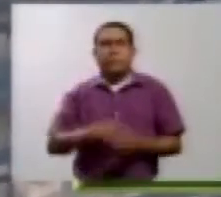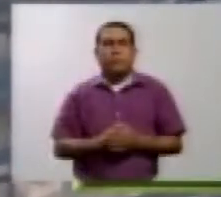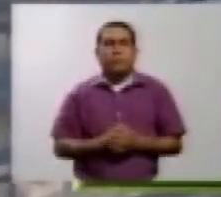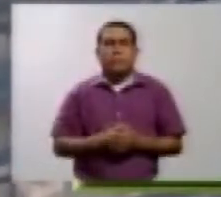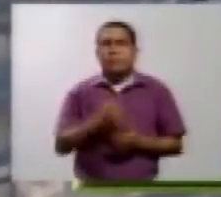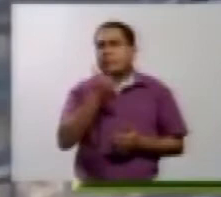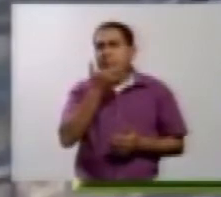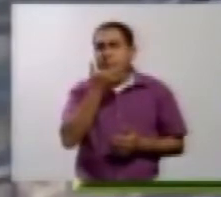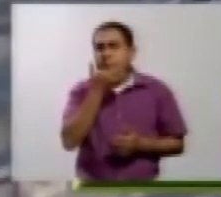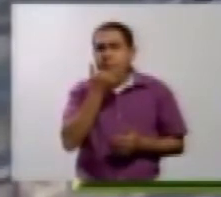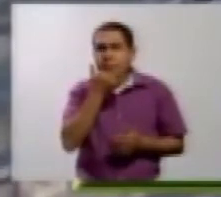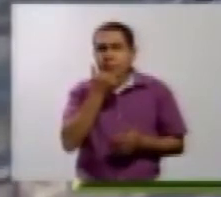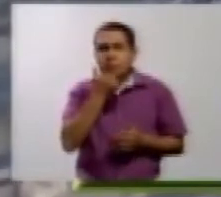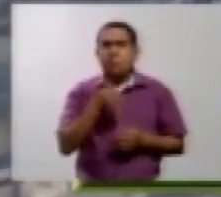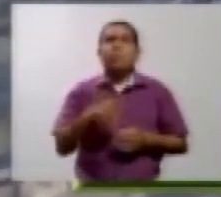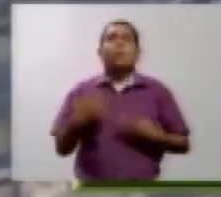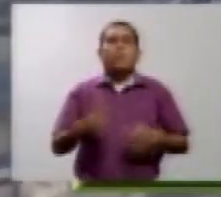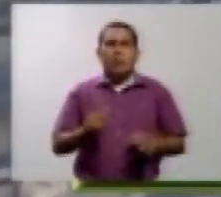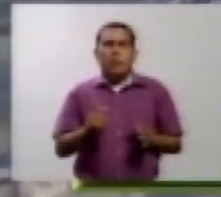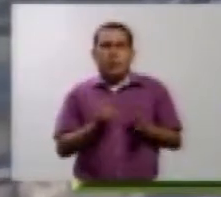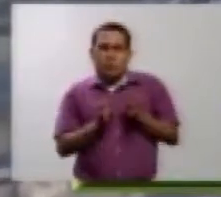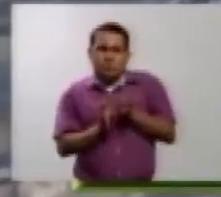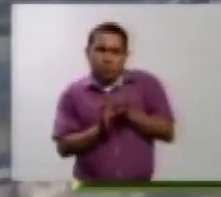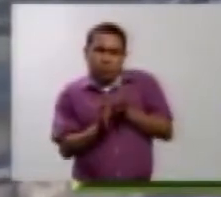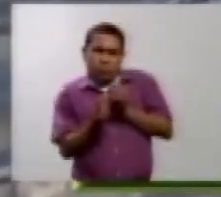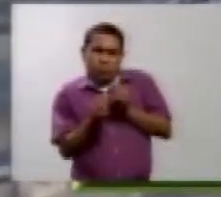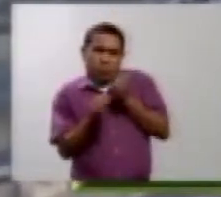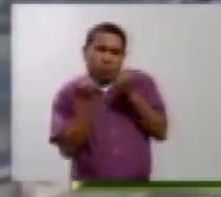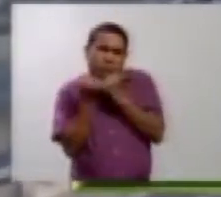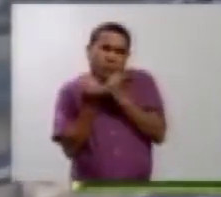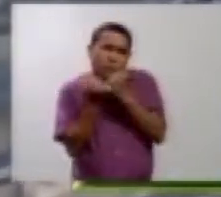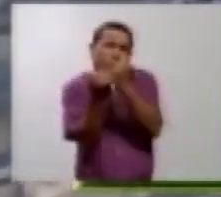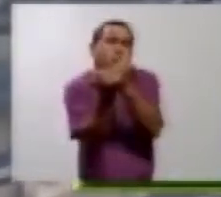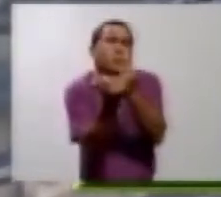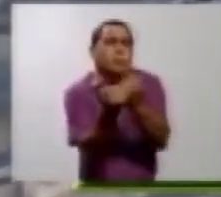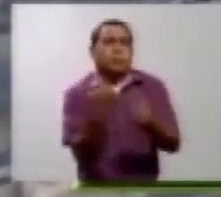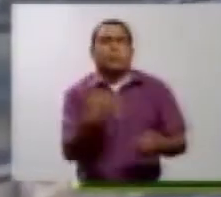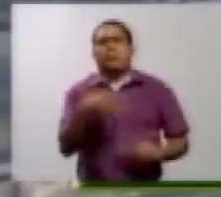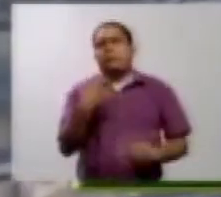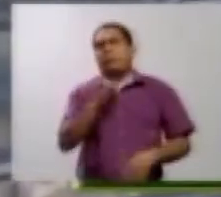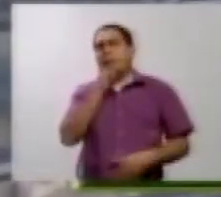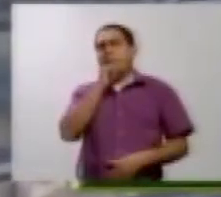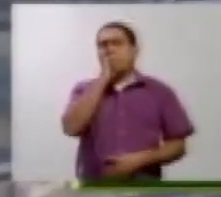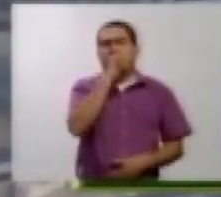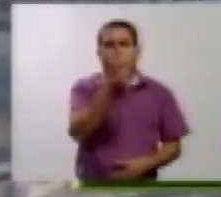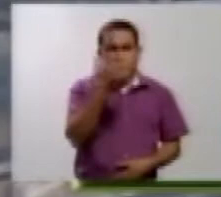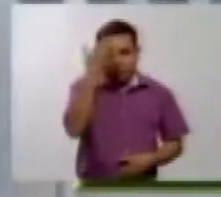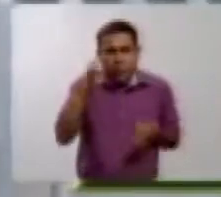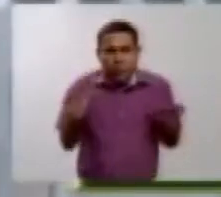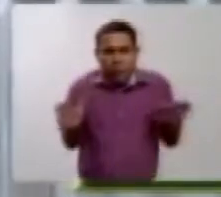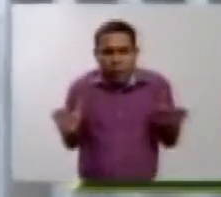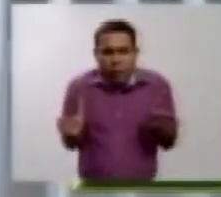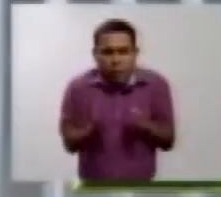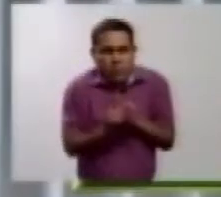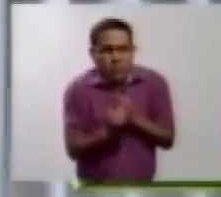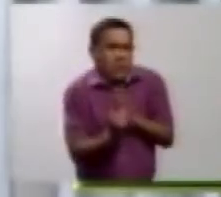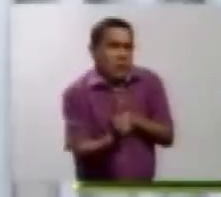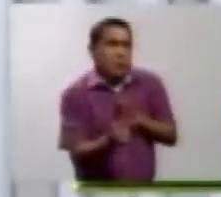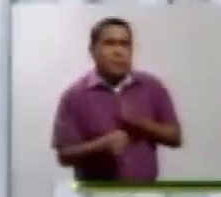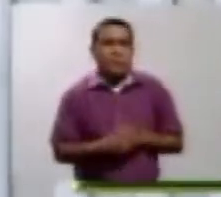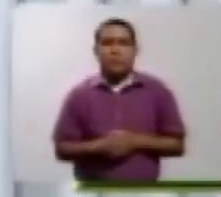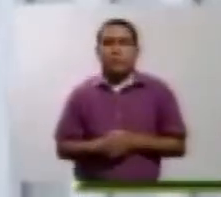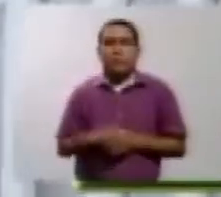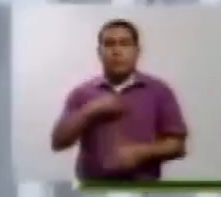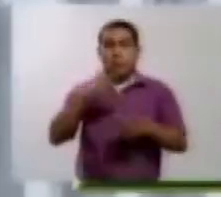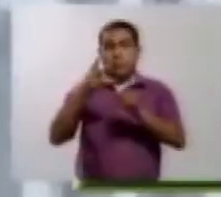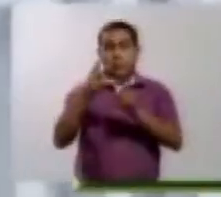crear una congestión y una movilidad hacia el peatón altísima con relación a este espacio que tenemos aquí. El tercer error que encontró